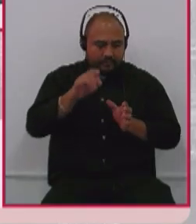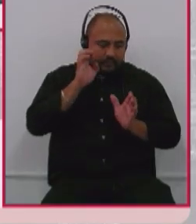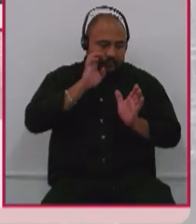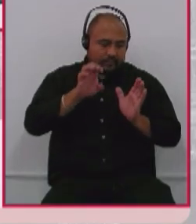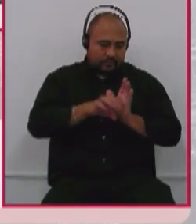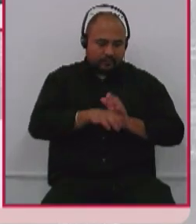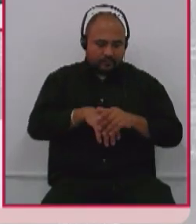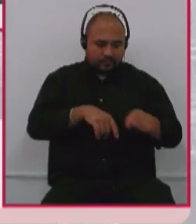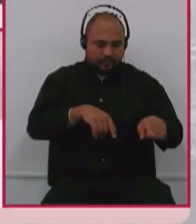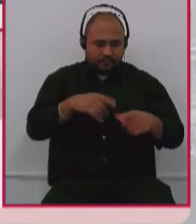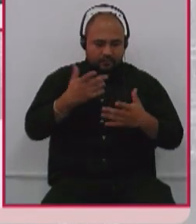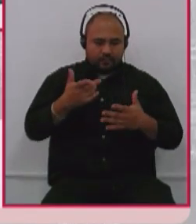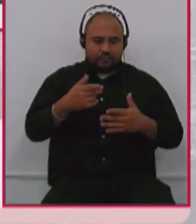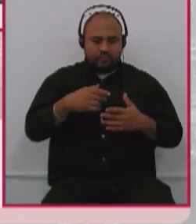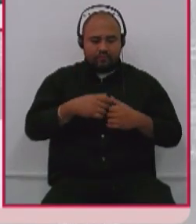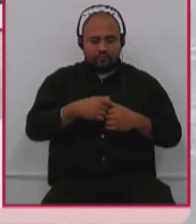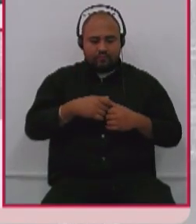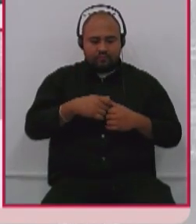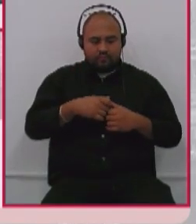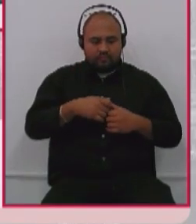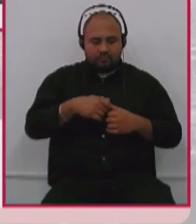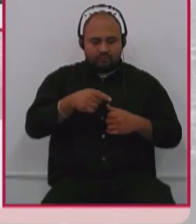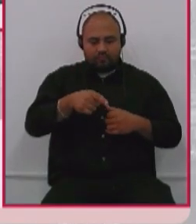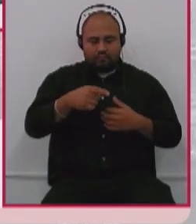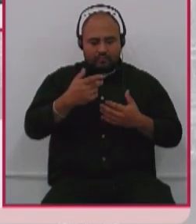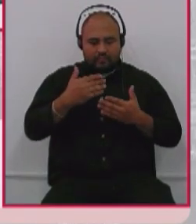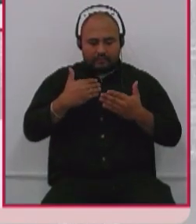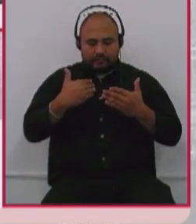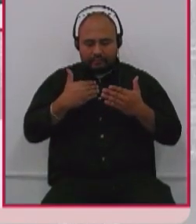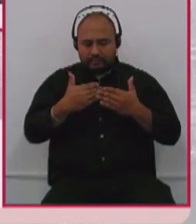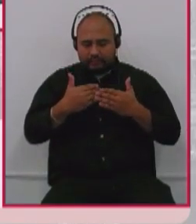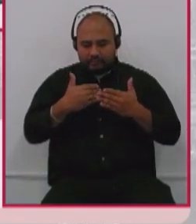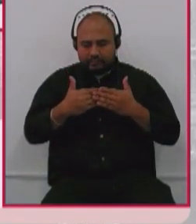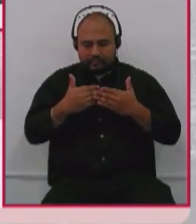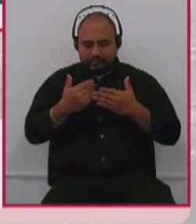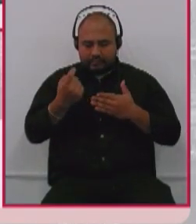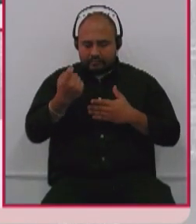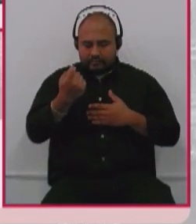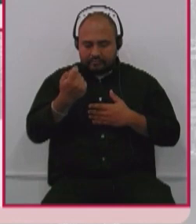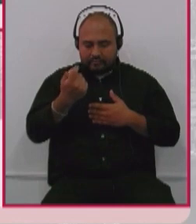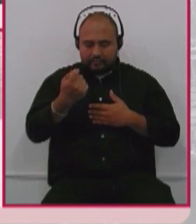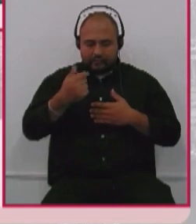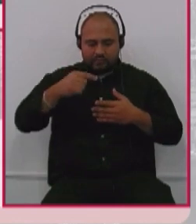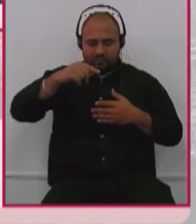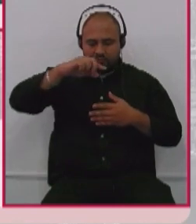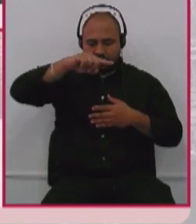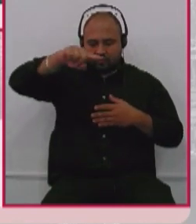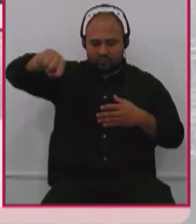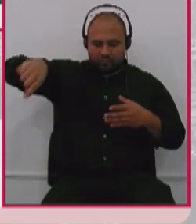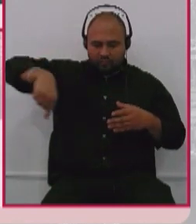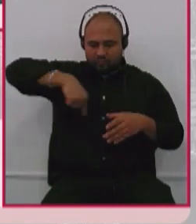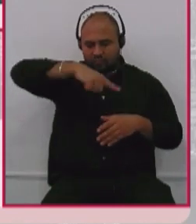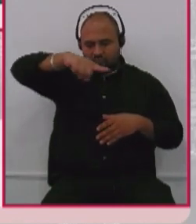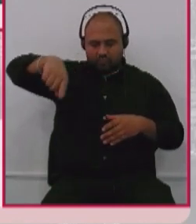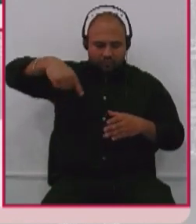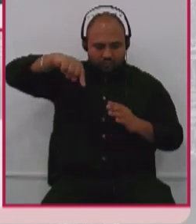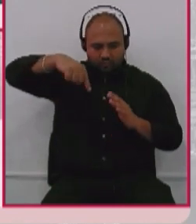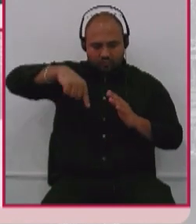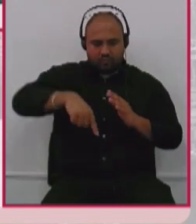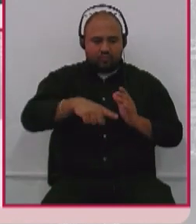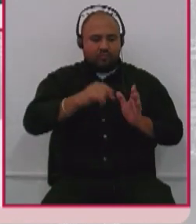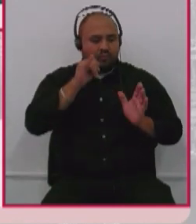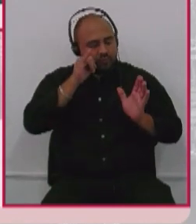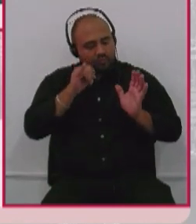estos hundimientos locales que se dan muy cerca al pozo de inyección. El 80% de ellos ocurría en un radio de